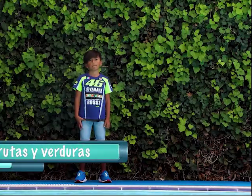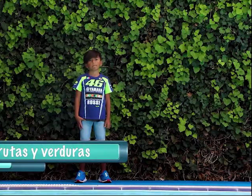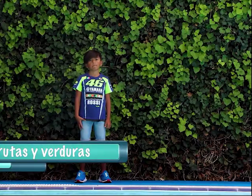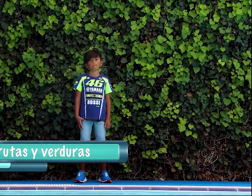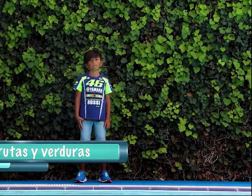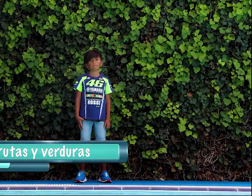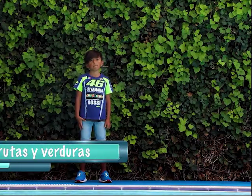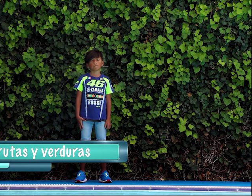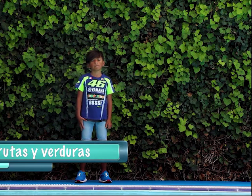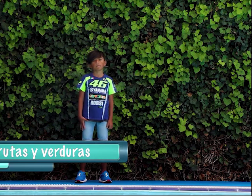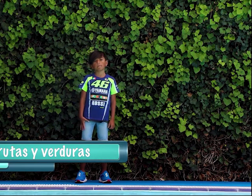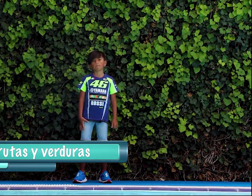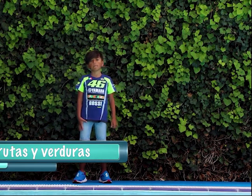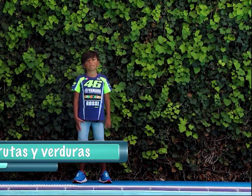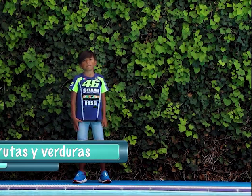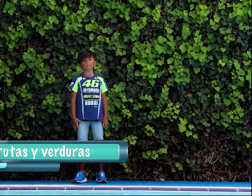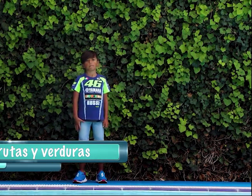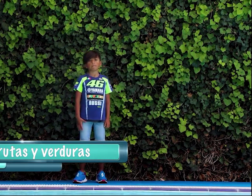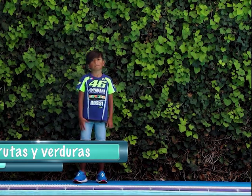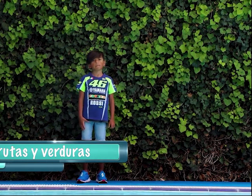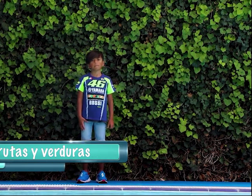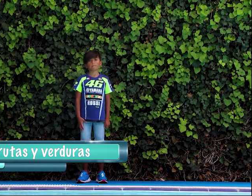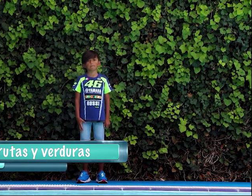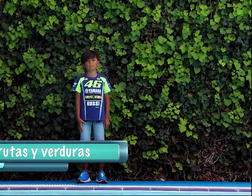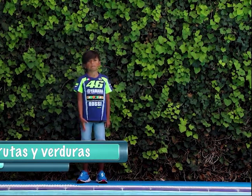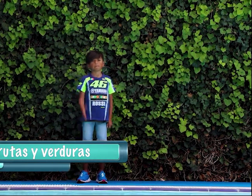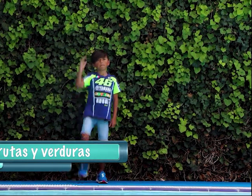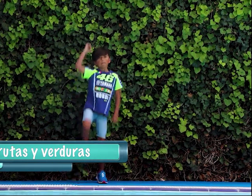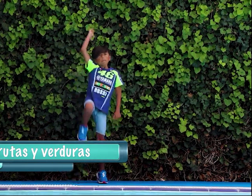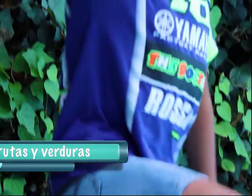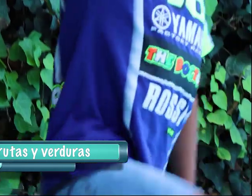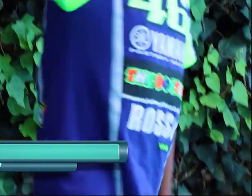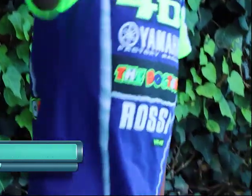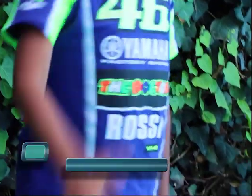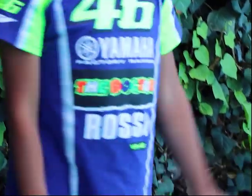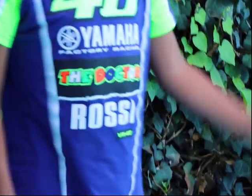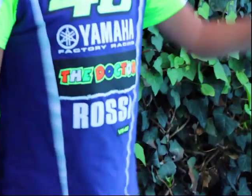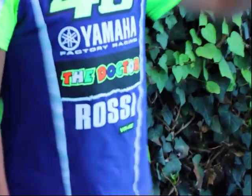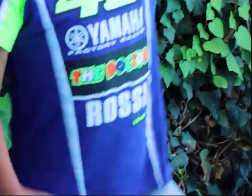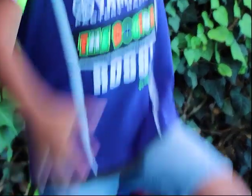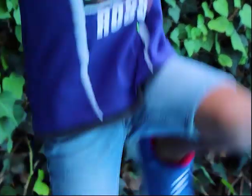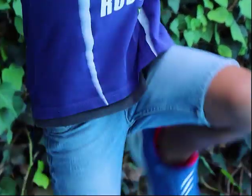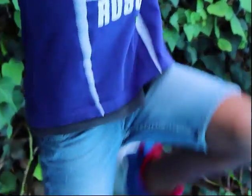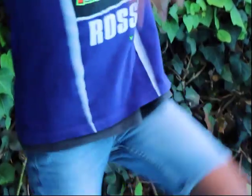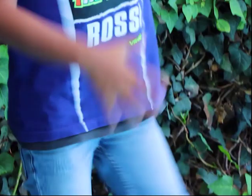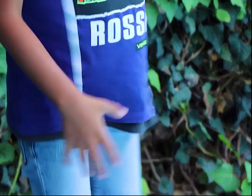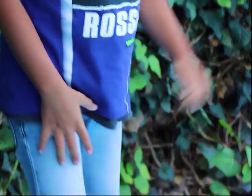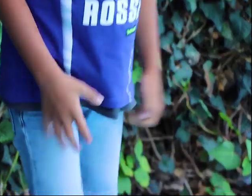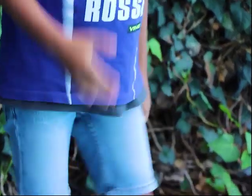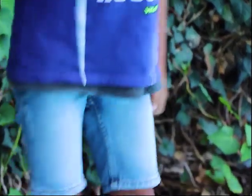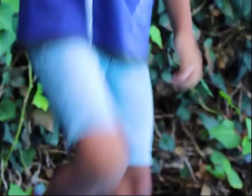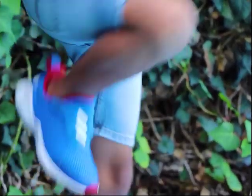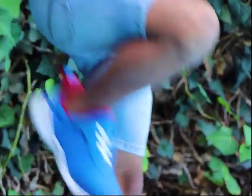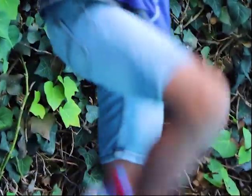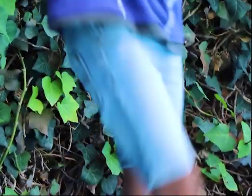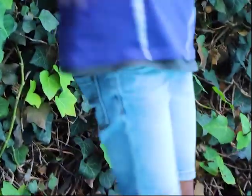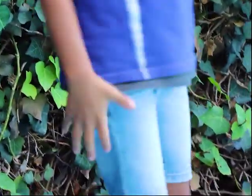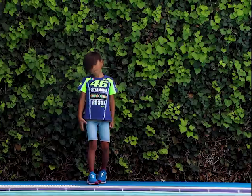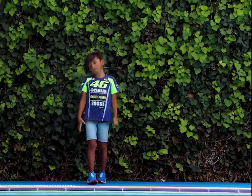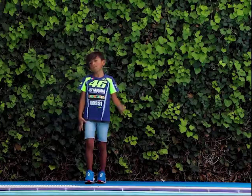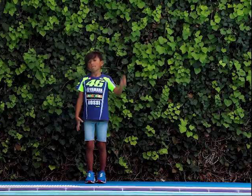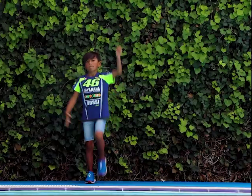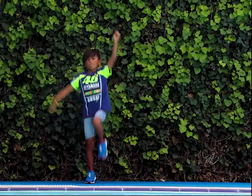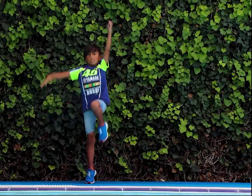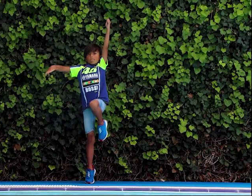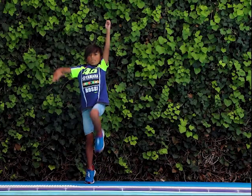Nos ponemos en posición y elevamos rodilla derecha, mano derecha. Muy bien. izquierda. Muy